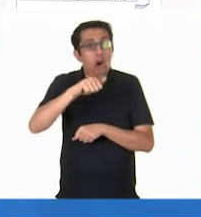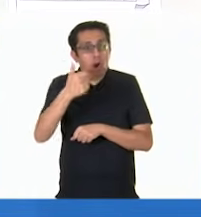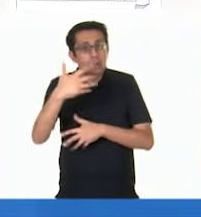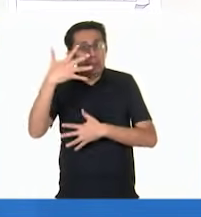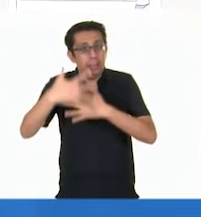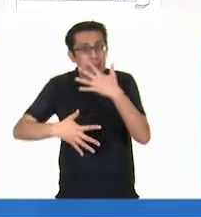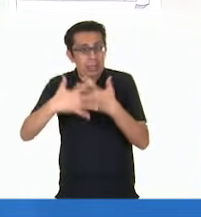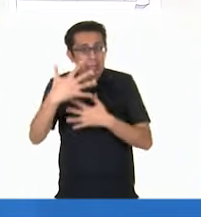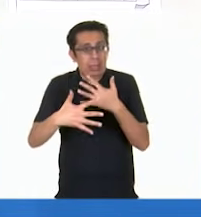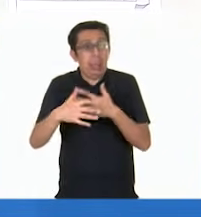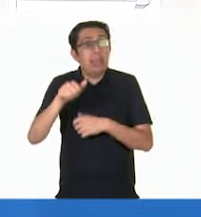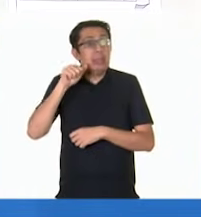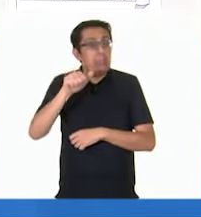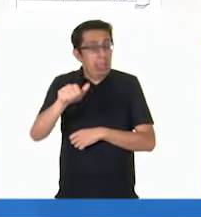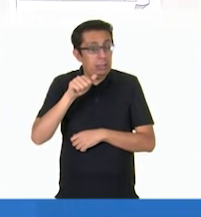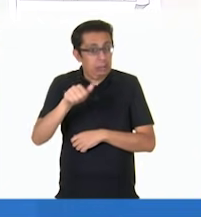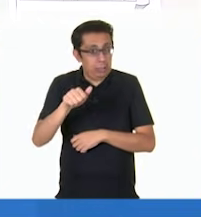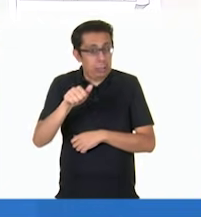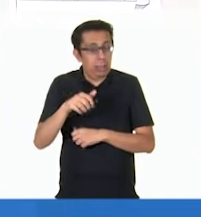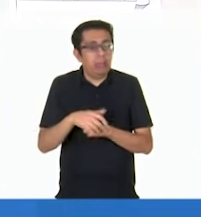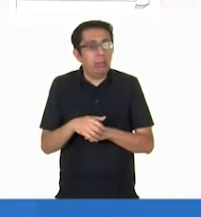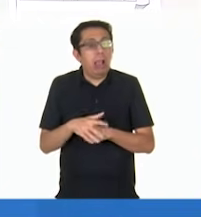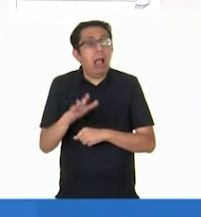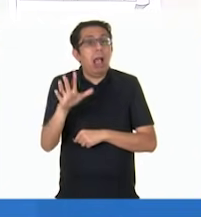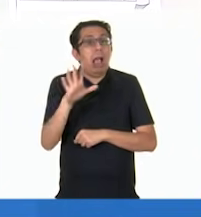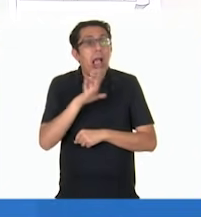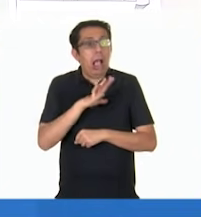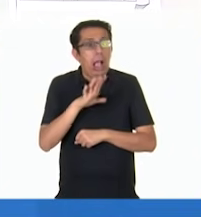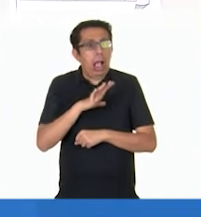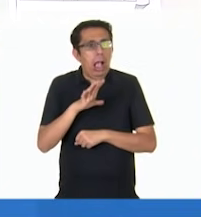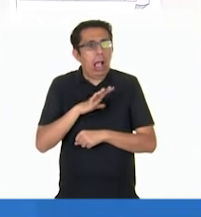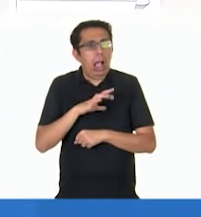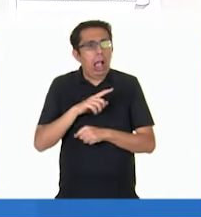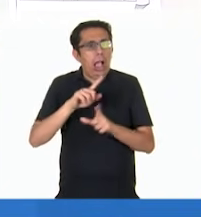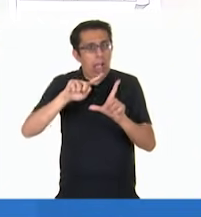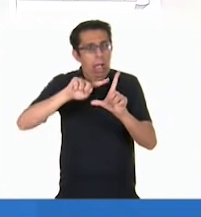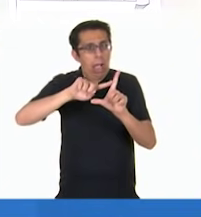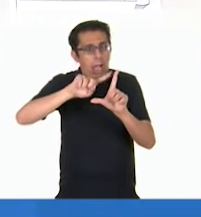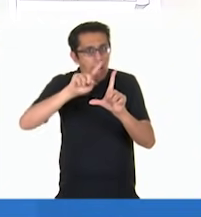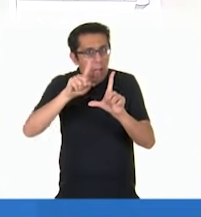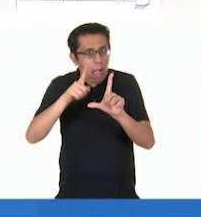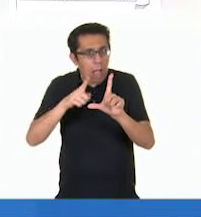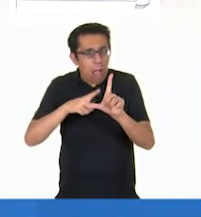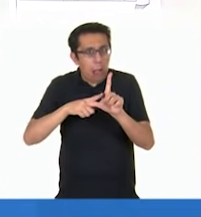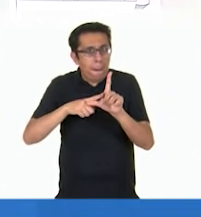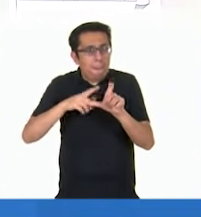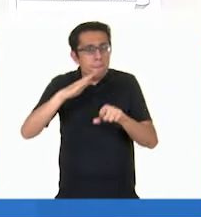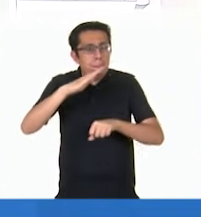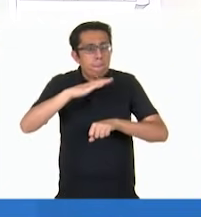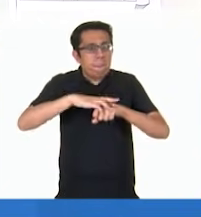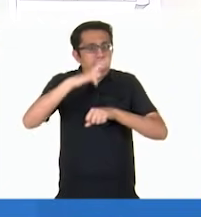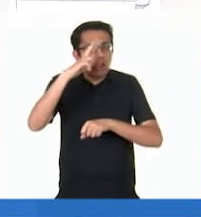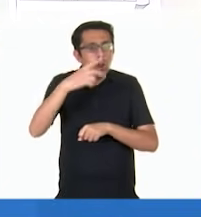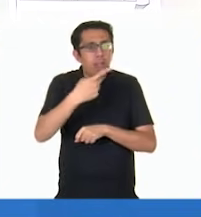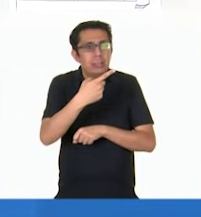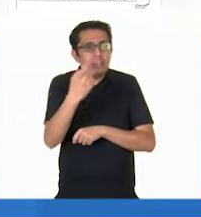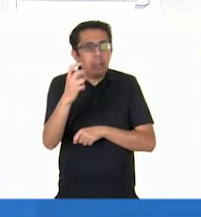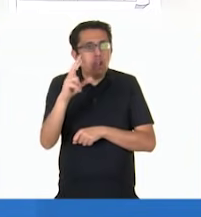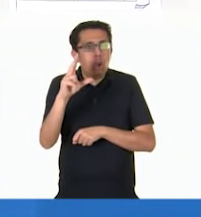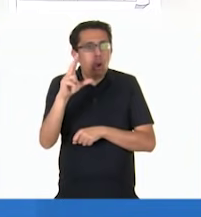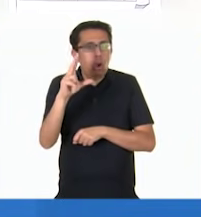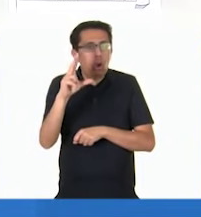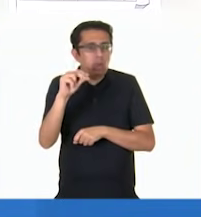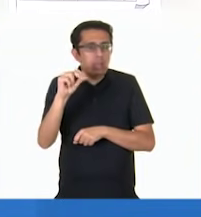15 y 16 tienen un ángulo que es mayor que 180 grados.